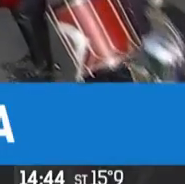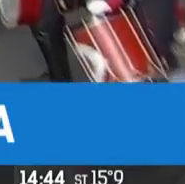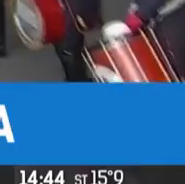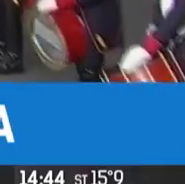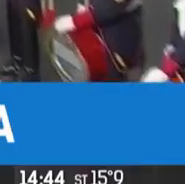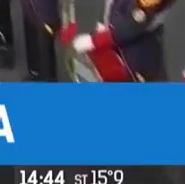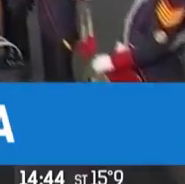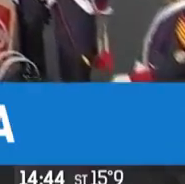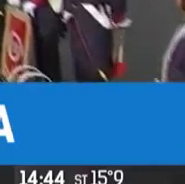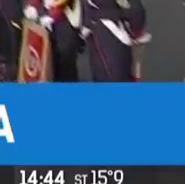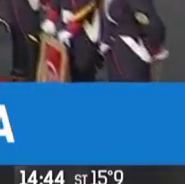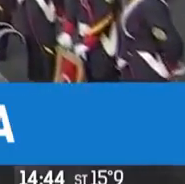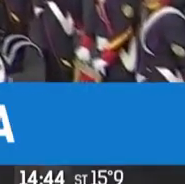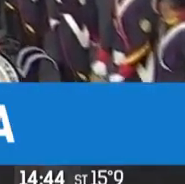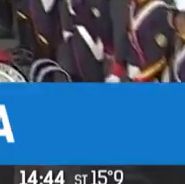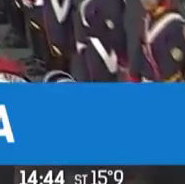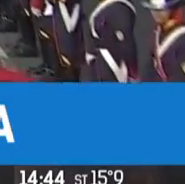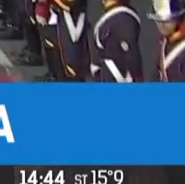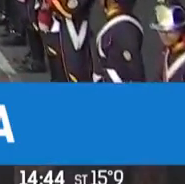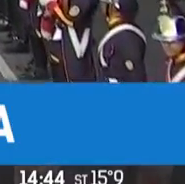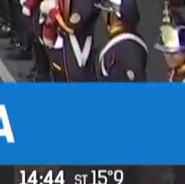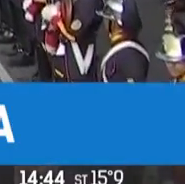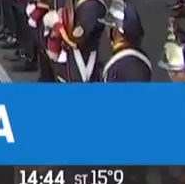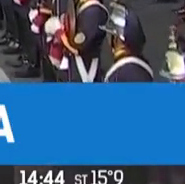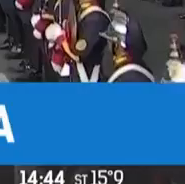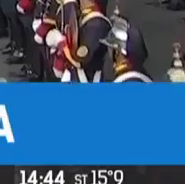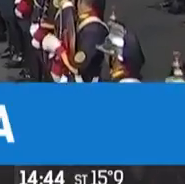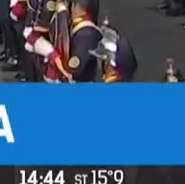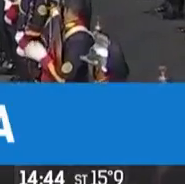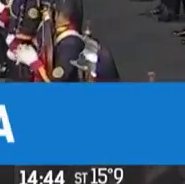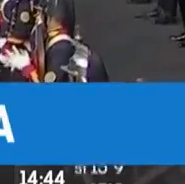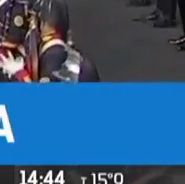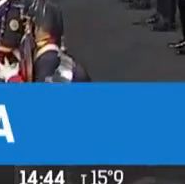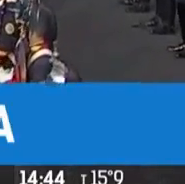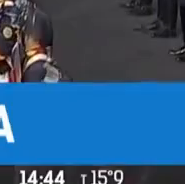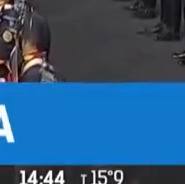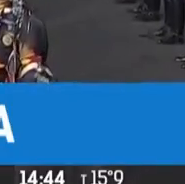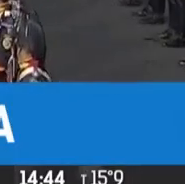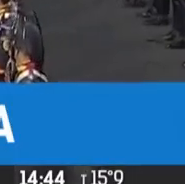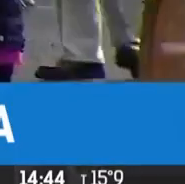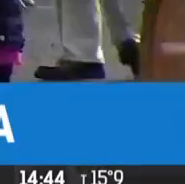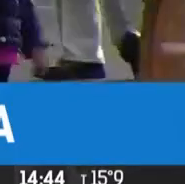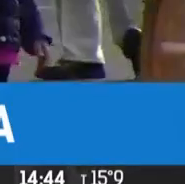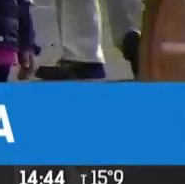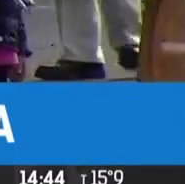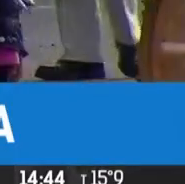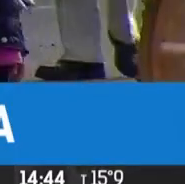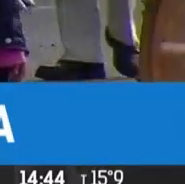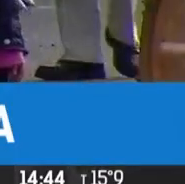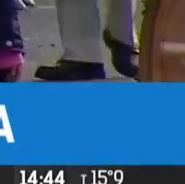para celebrar un día más de la declaración de independencia